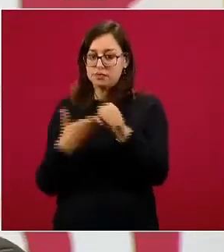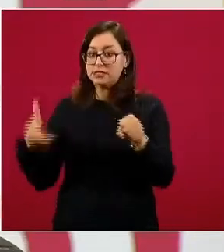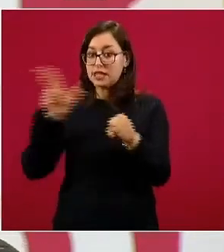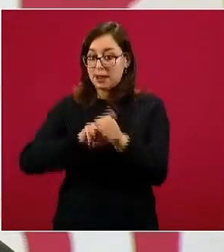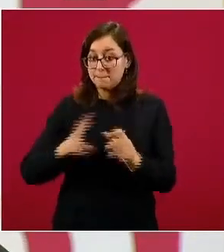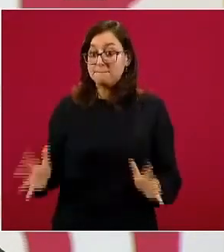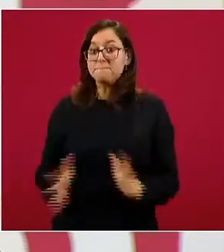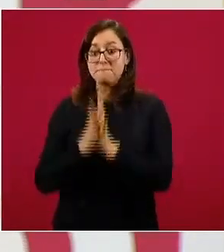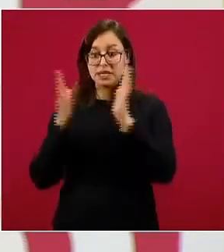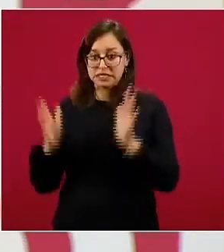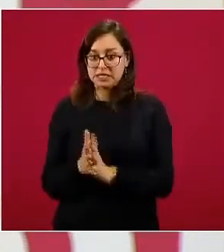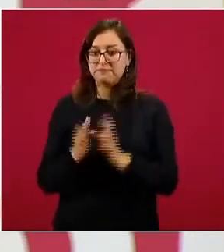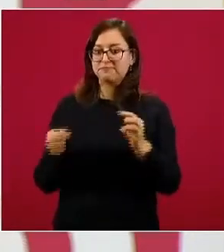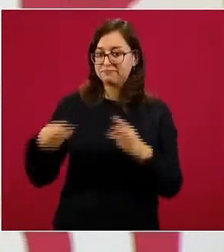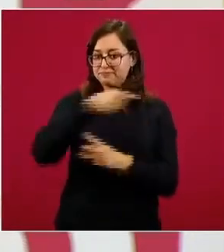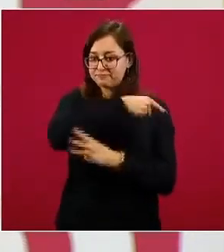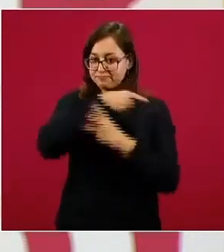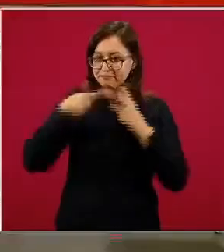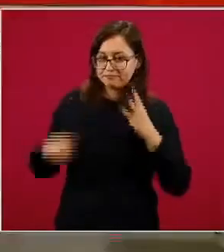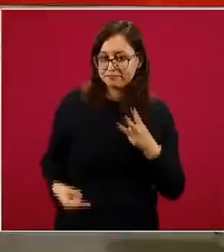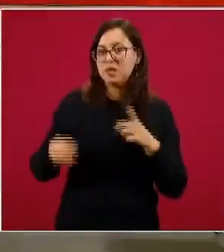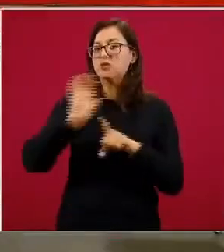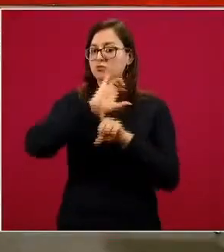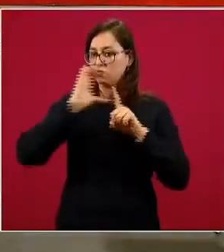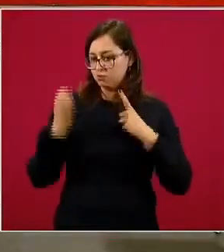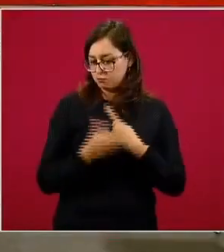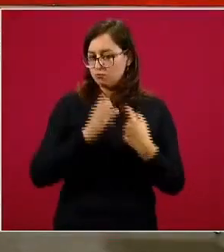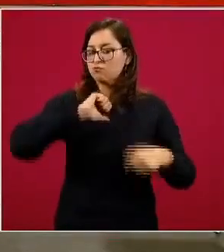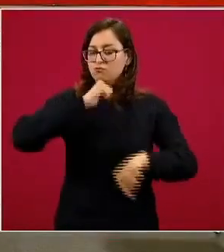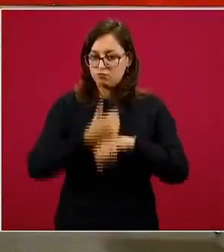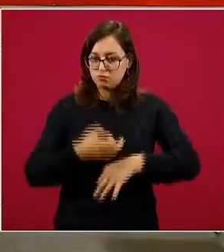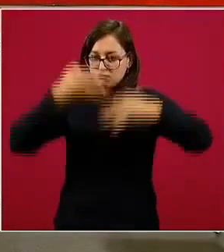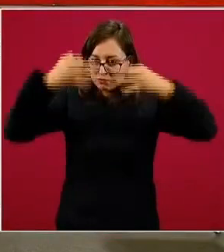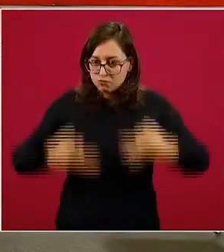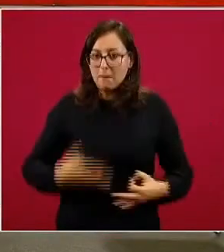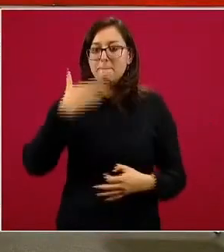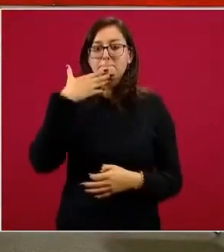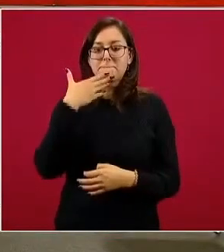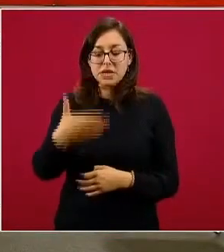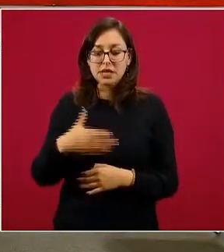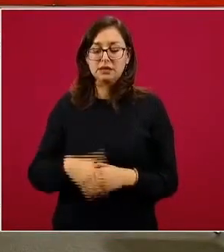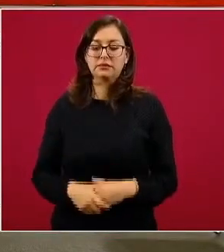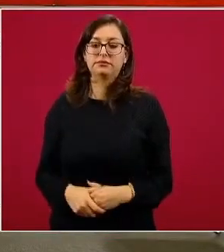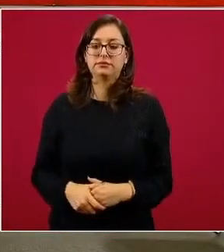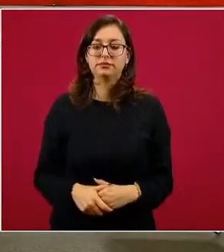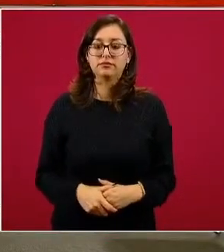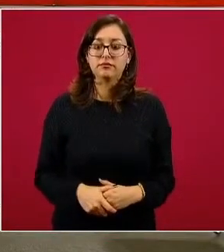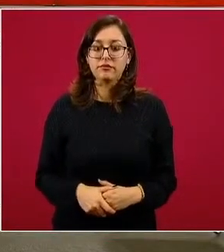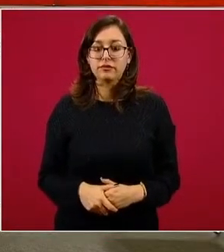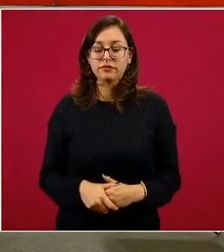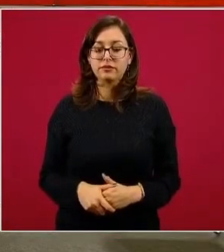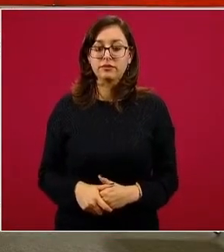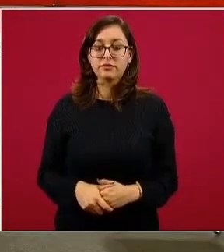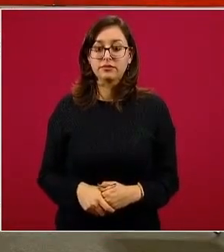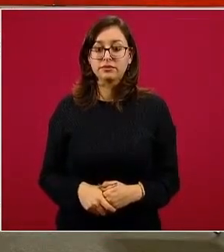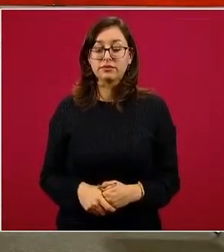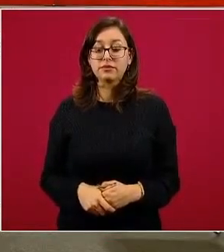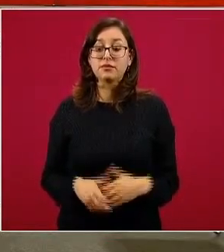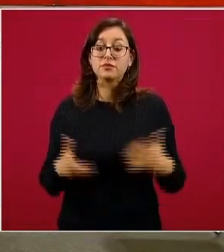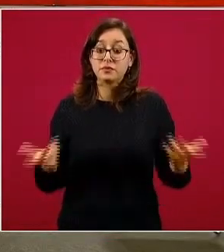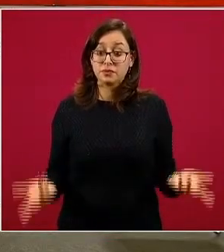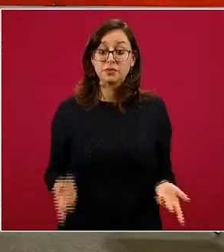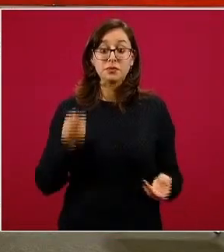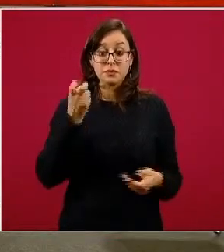propuestas tengan las credenciales apropiadas en esta materia. Y entonces, cuando ya se llega a este